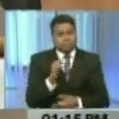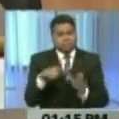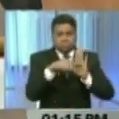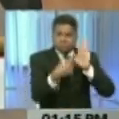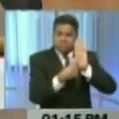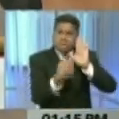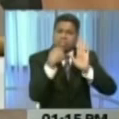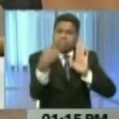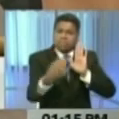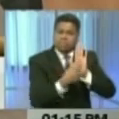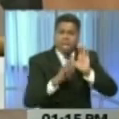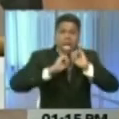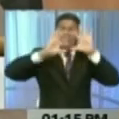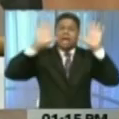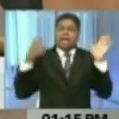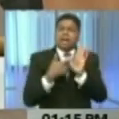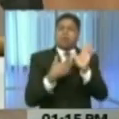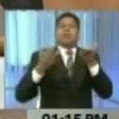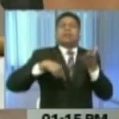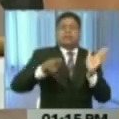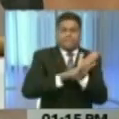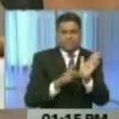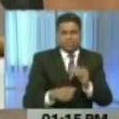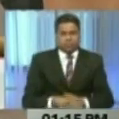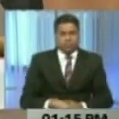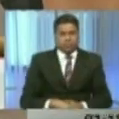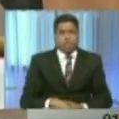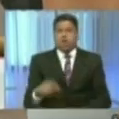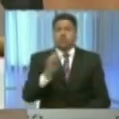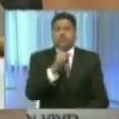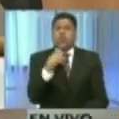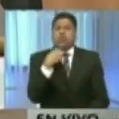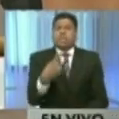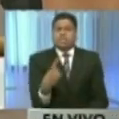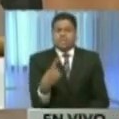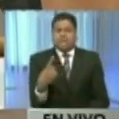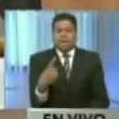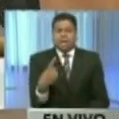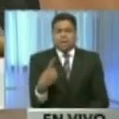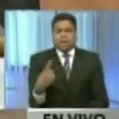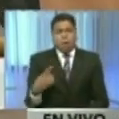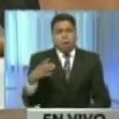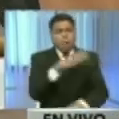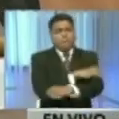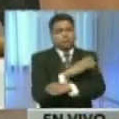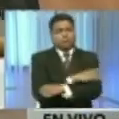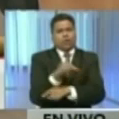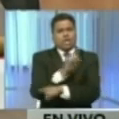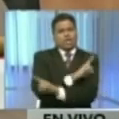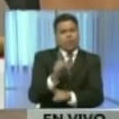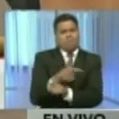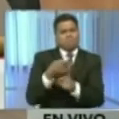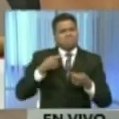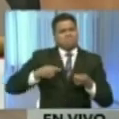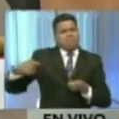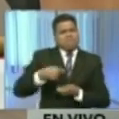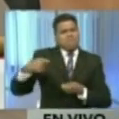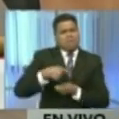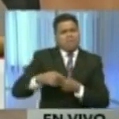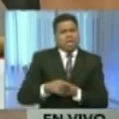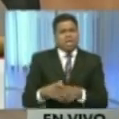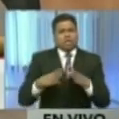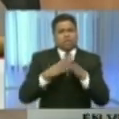claro. Te repito, no es lo que diga la oposición, ni su chantaje violento, ni su